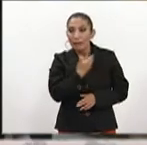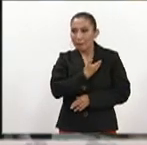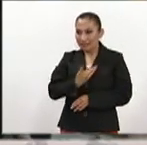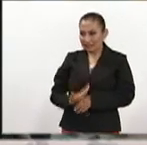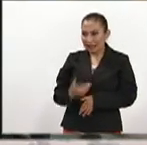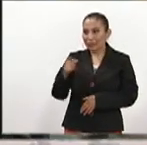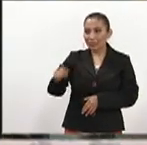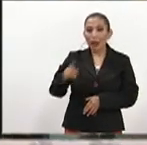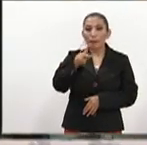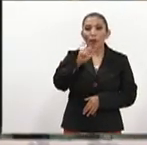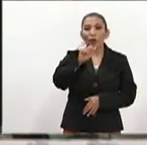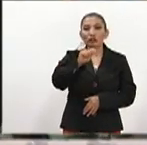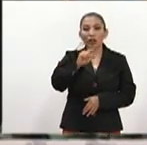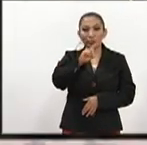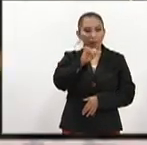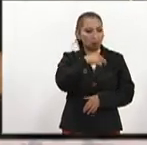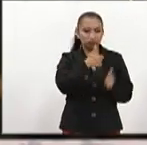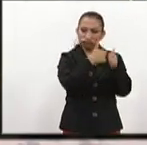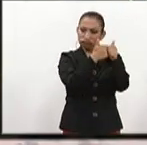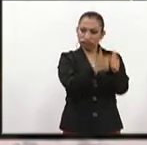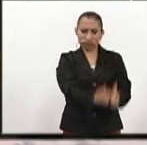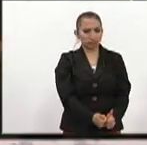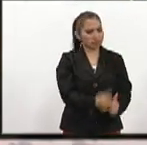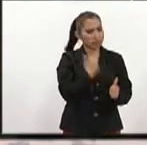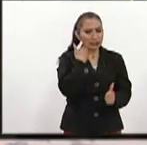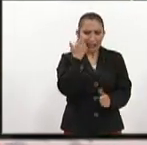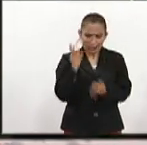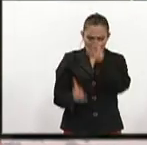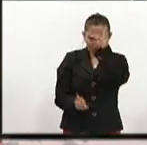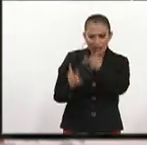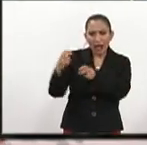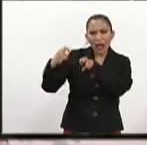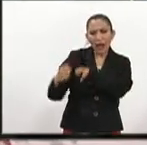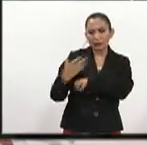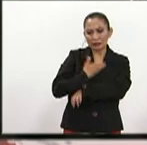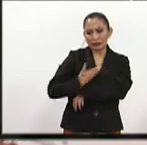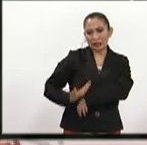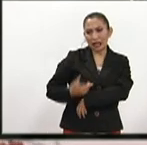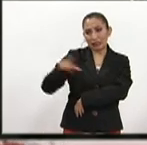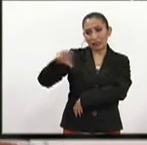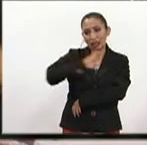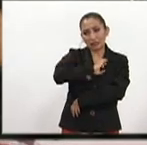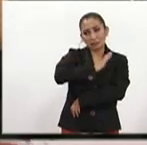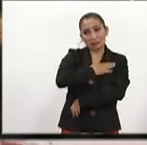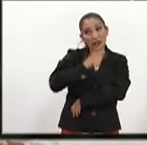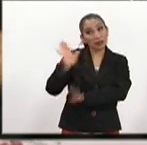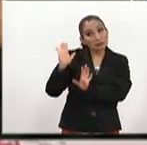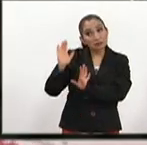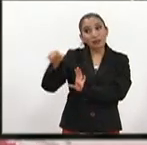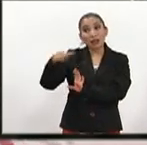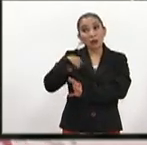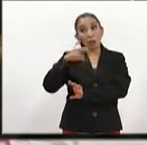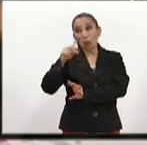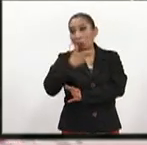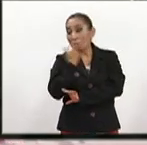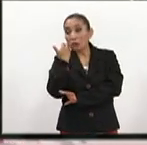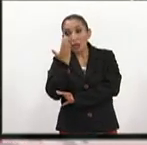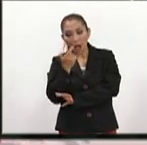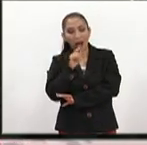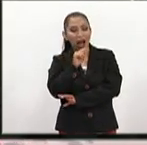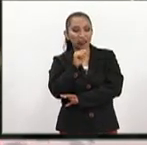presidente Puigdemont no se moverá de su oferta de diálogo y anunció que si el jefe de gobierno español lo rechaza,